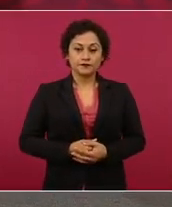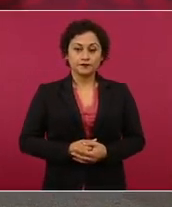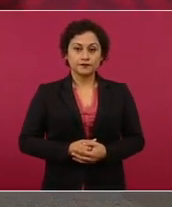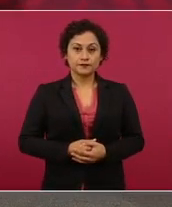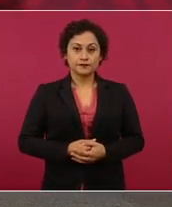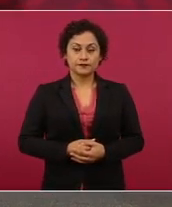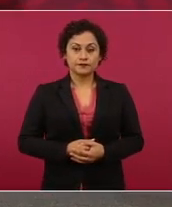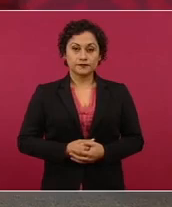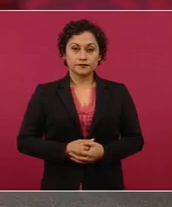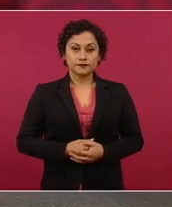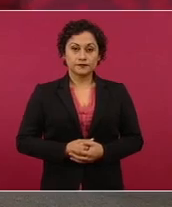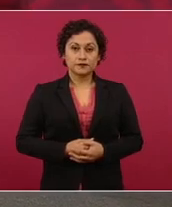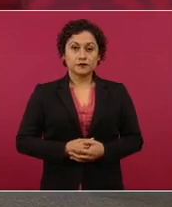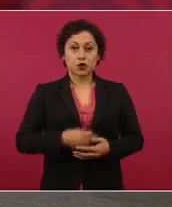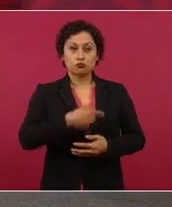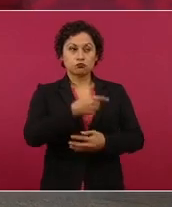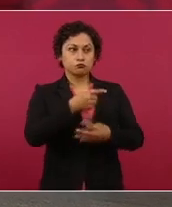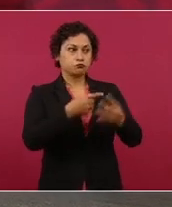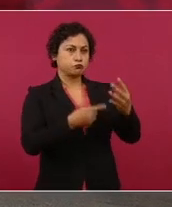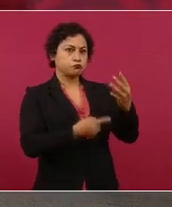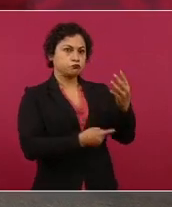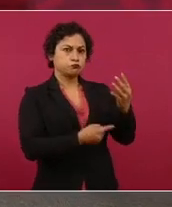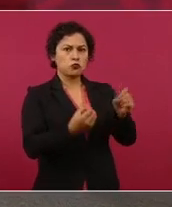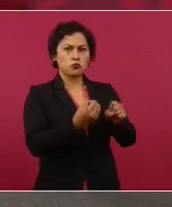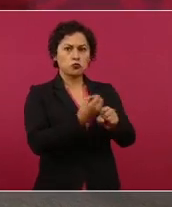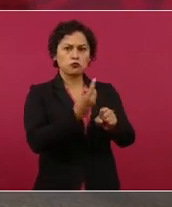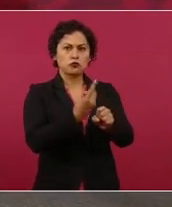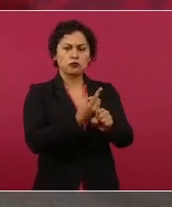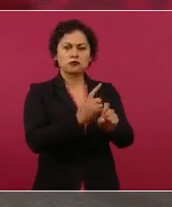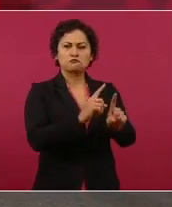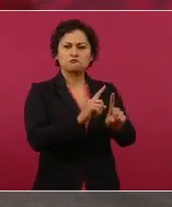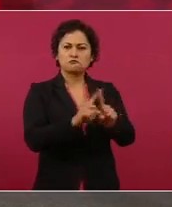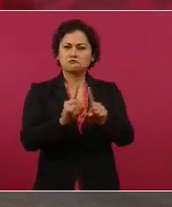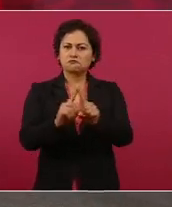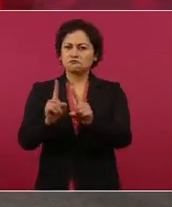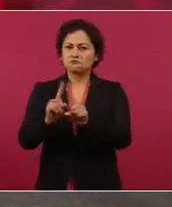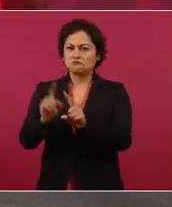con opciones que se puedan aplicar